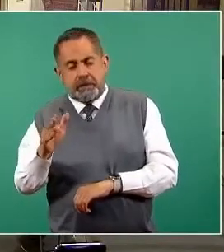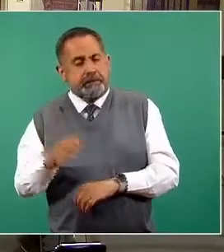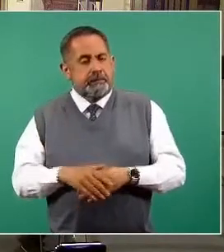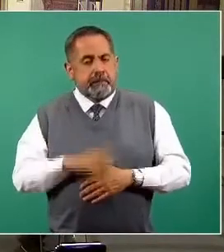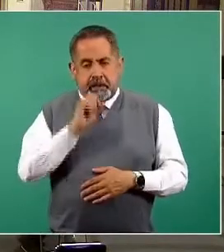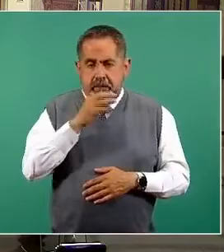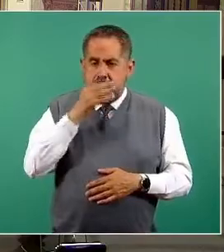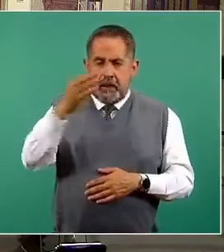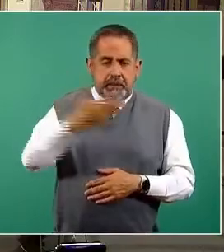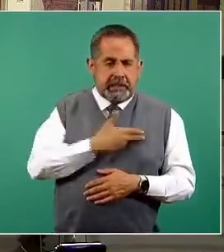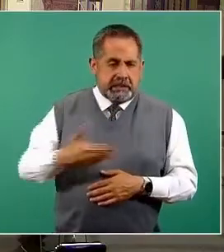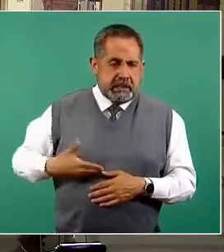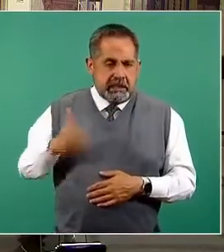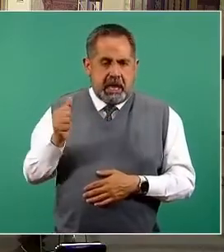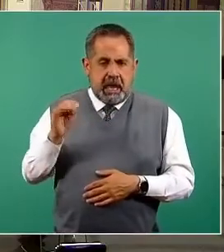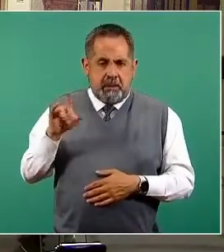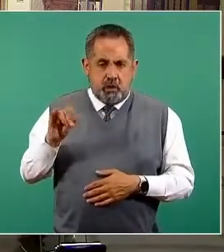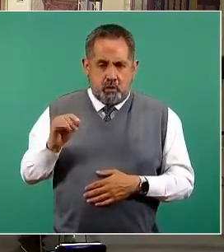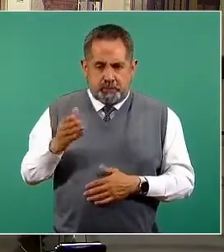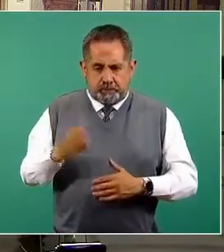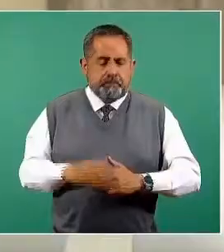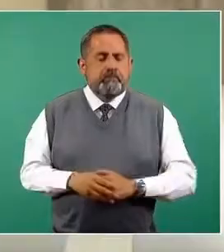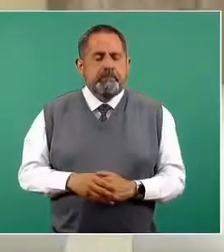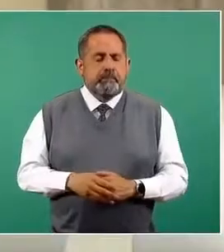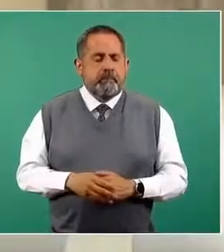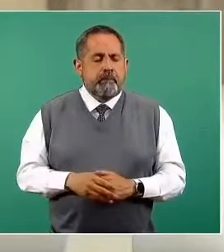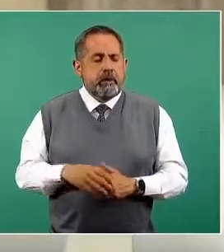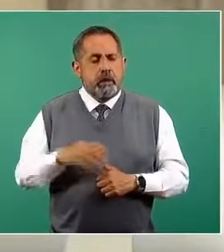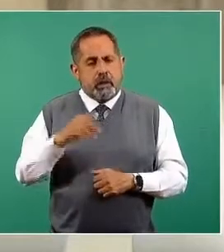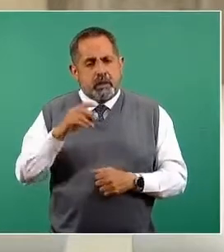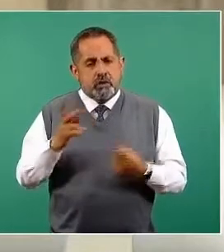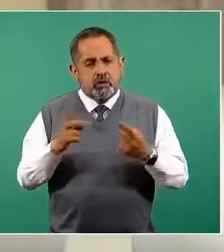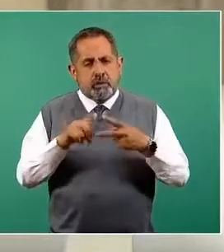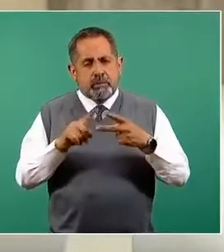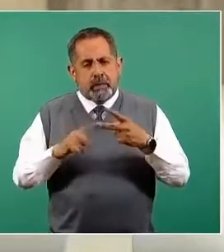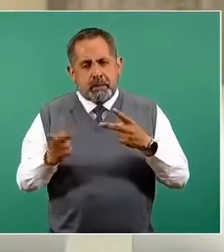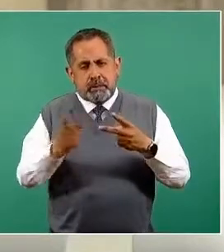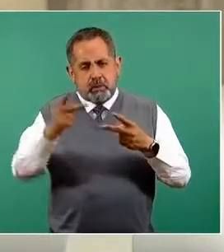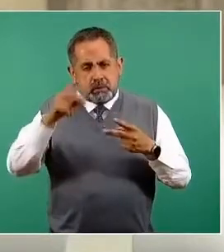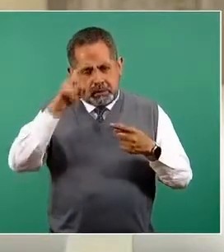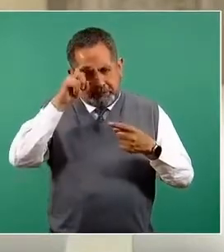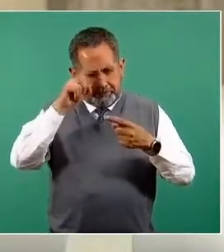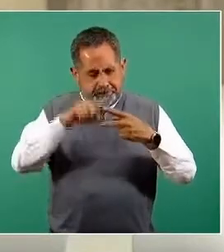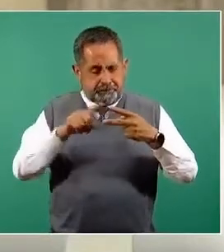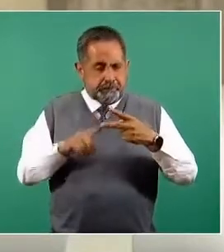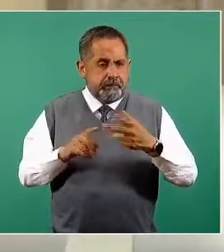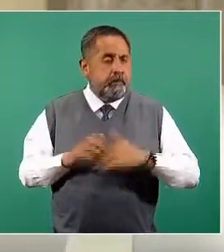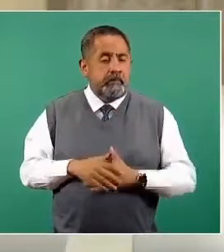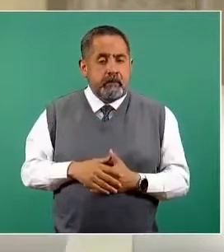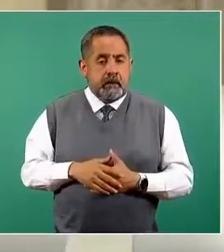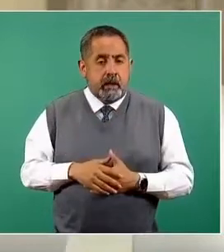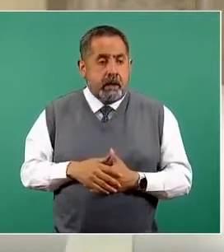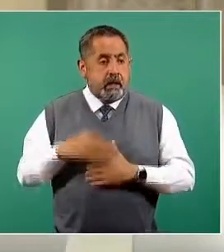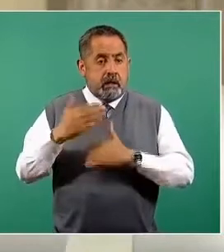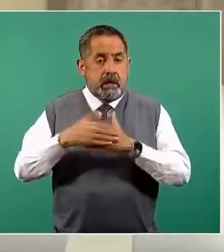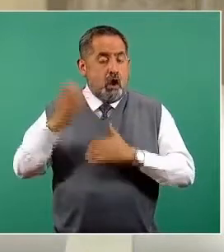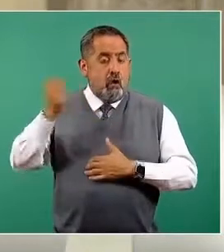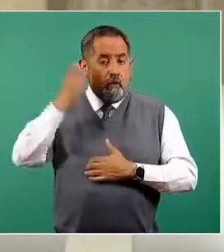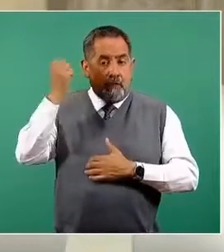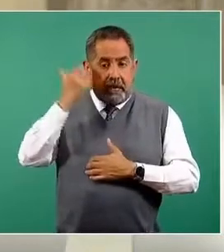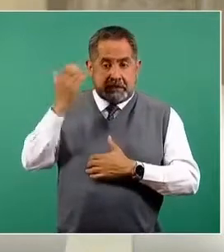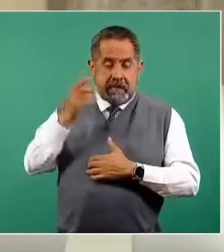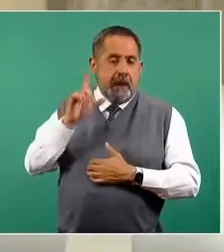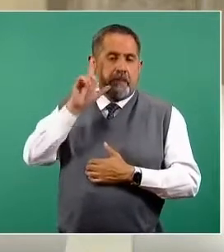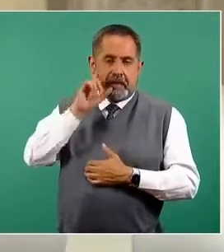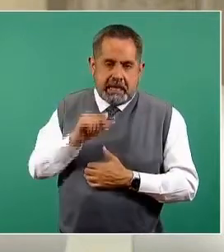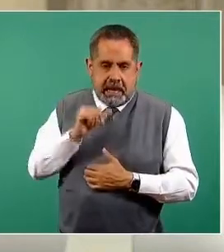al presidente Andrés Manuel López Obrador. Doctor, rápidamente, dos preguntas. ¿Se va a suspender de alguna manera la conferencia vespertina a